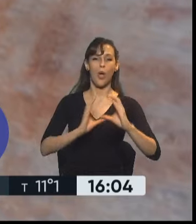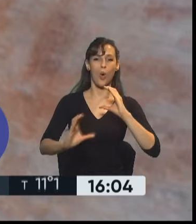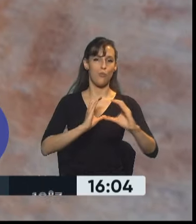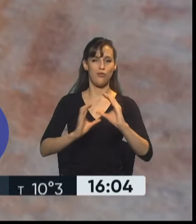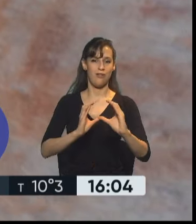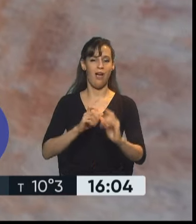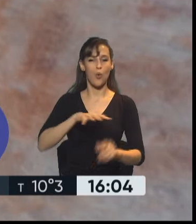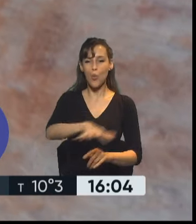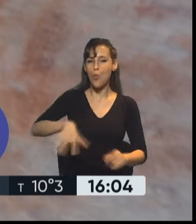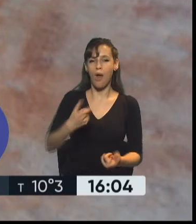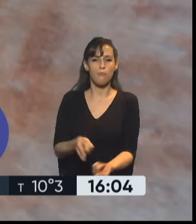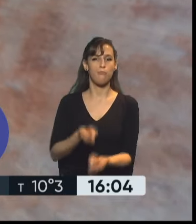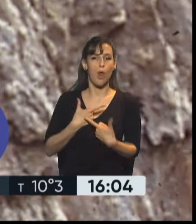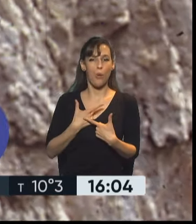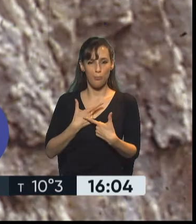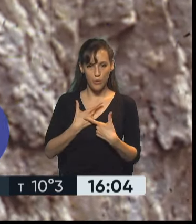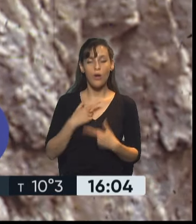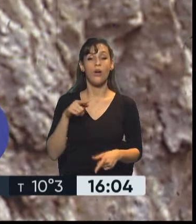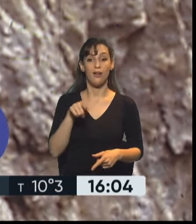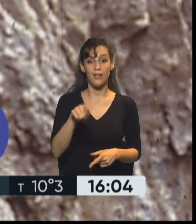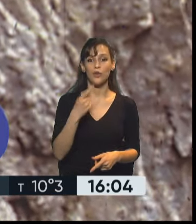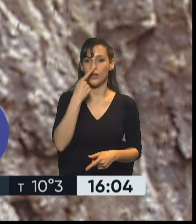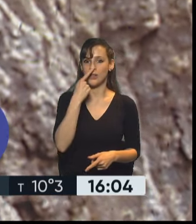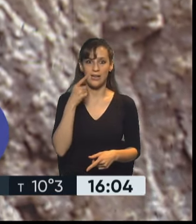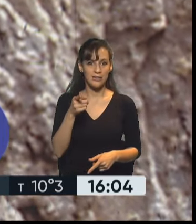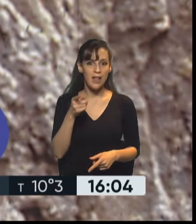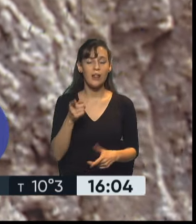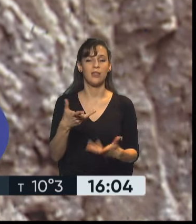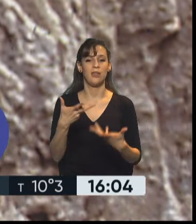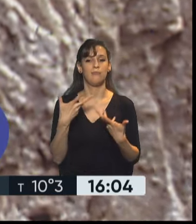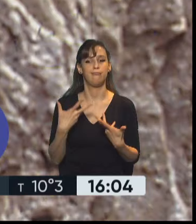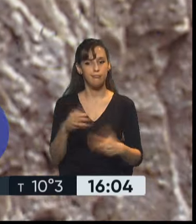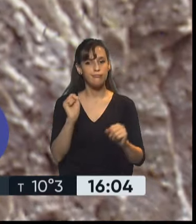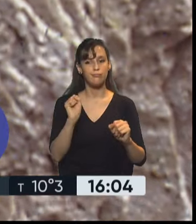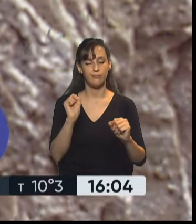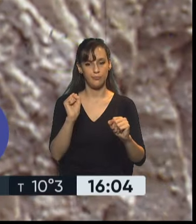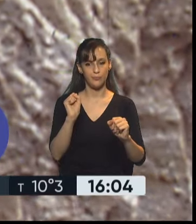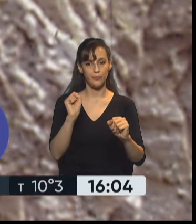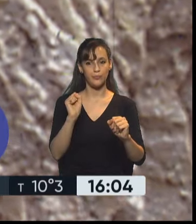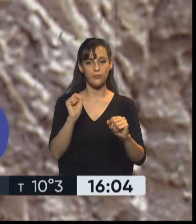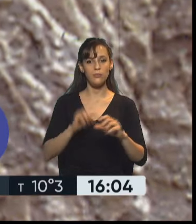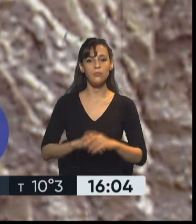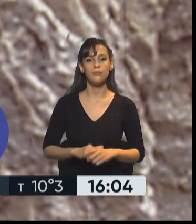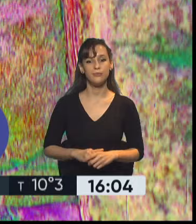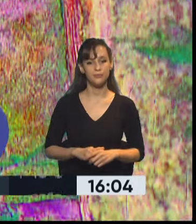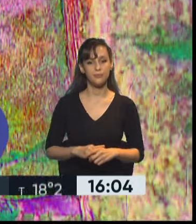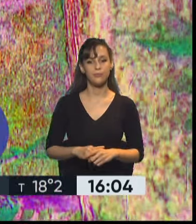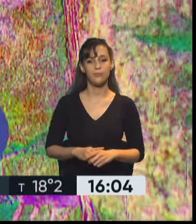¿no? Digamos, por eso es muy interesante este hallazgo, porque de una forma viene